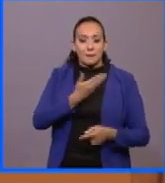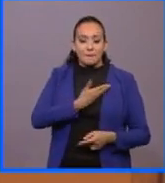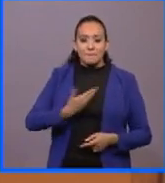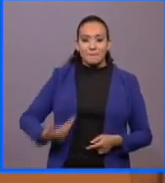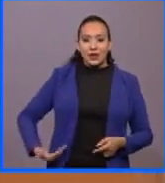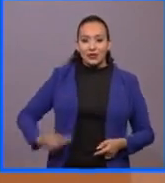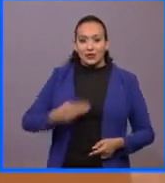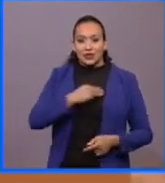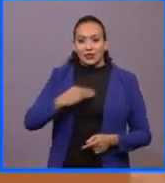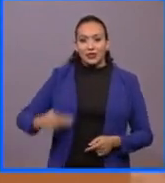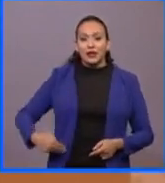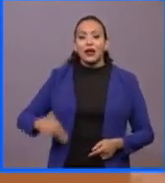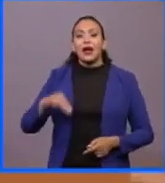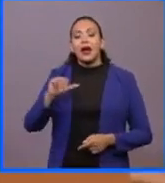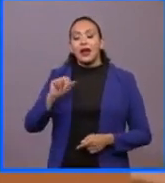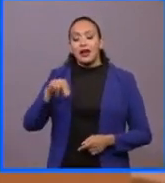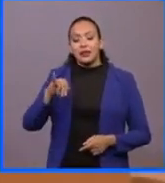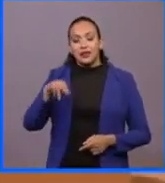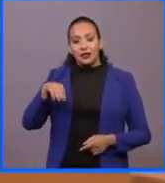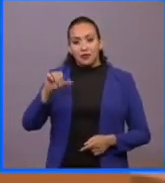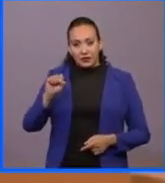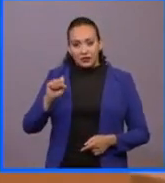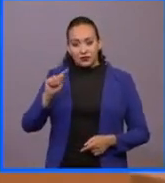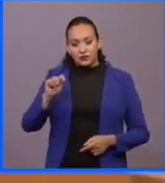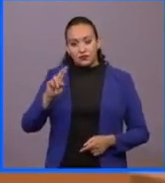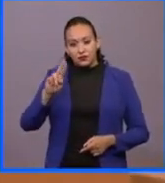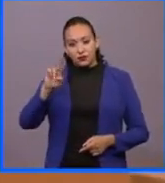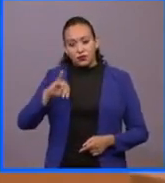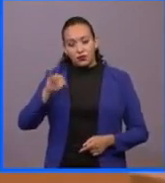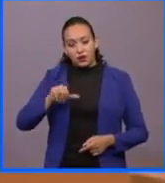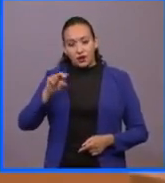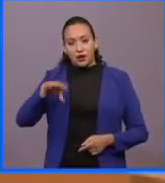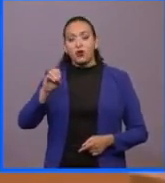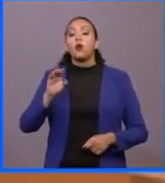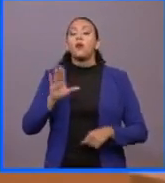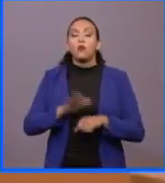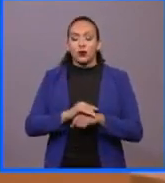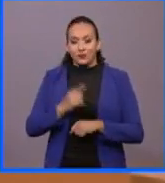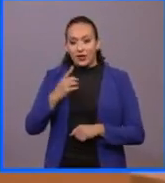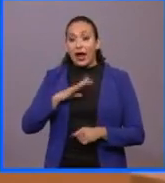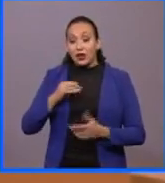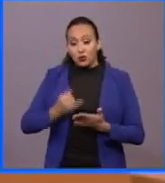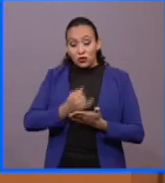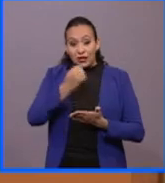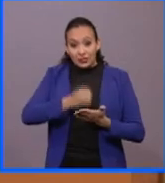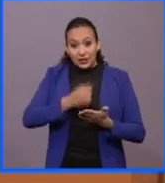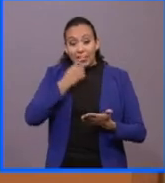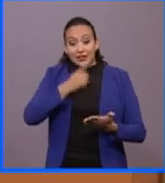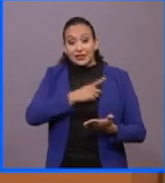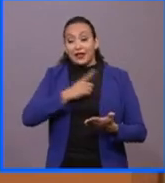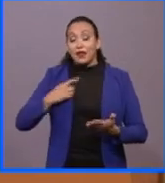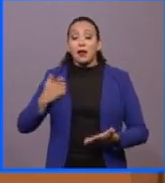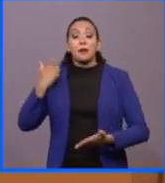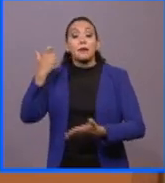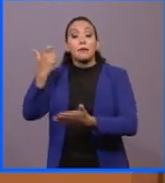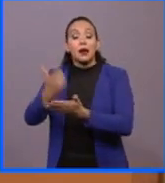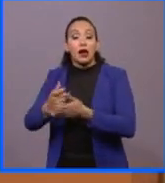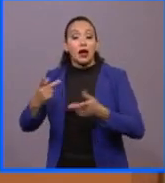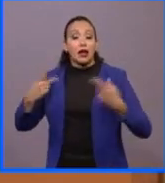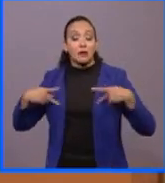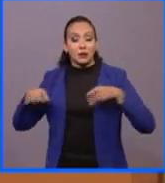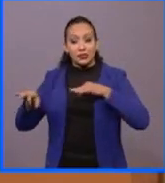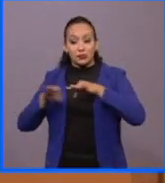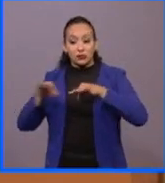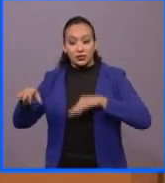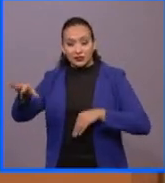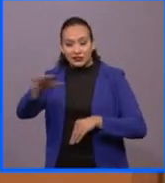de Ánimas Trujano por el incumplimiento de una sentencia que le ordenaba pagar las dietas a integrantes del